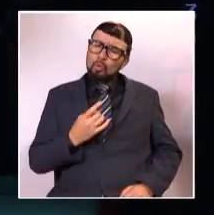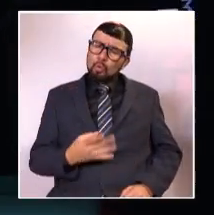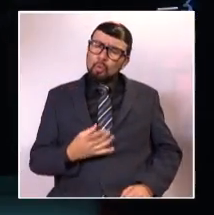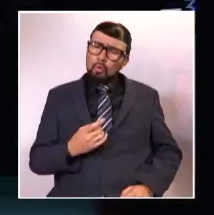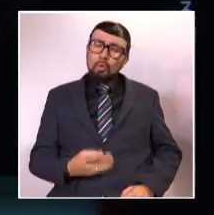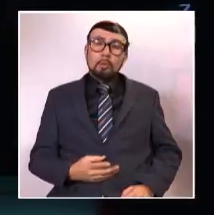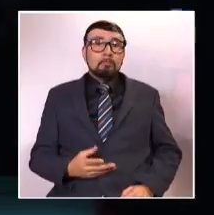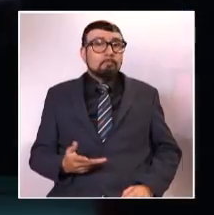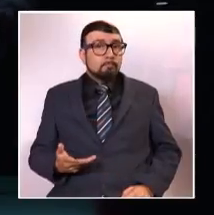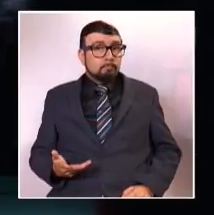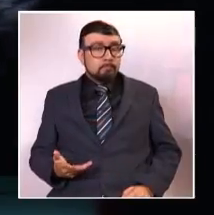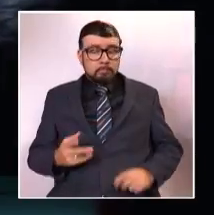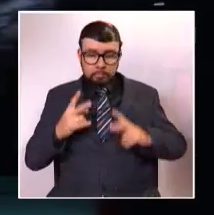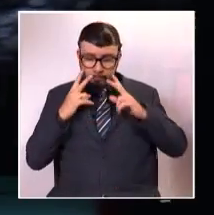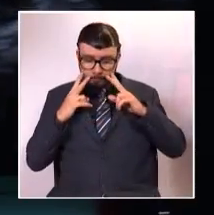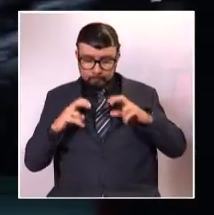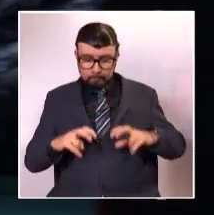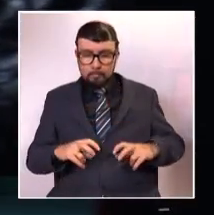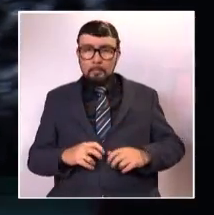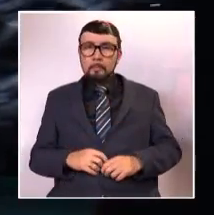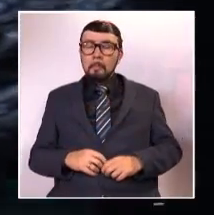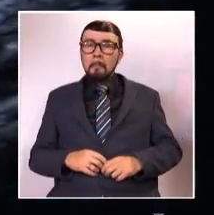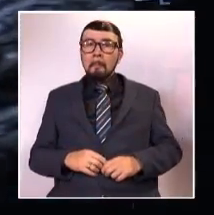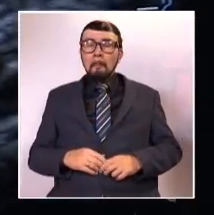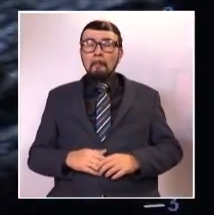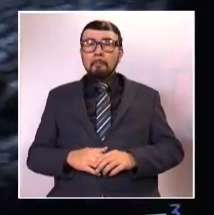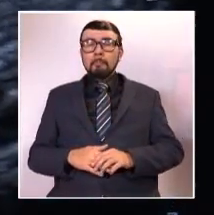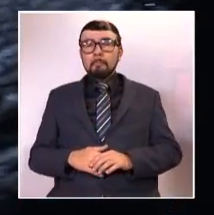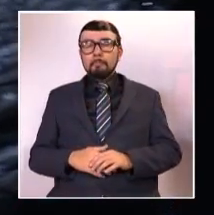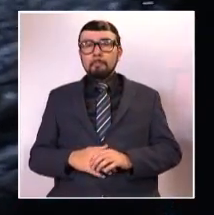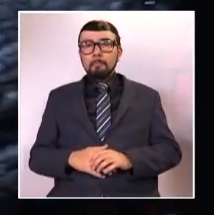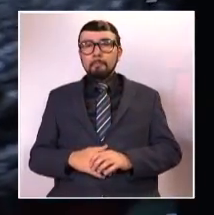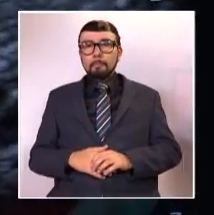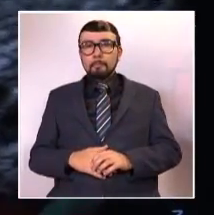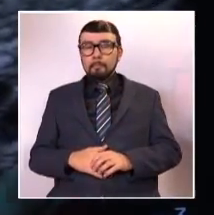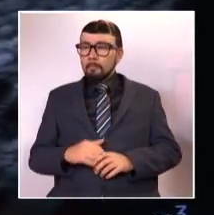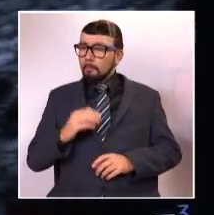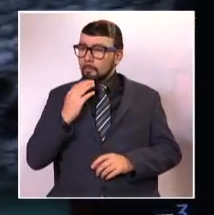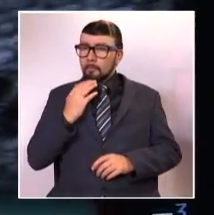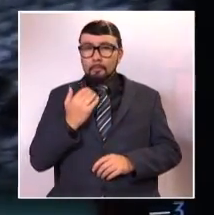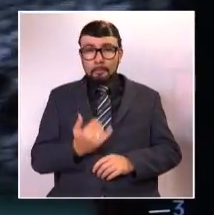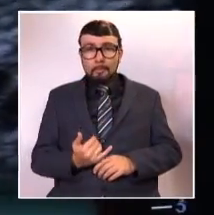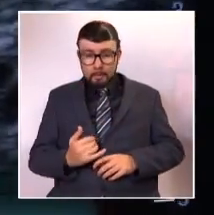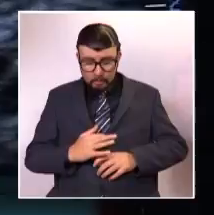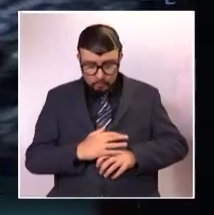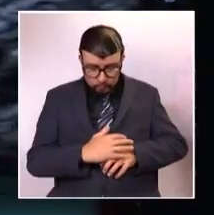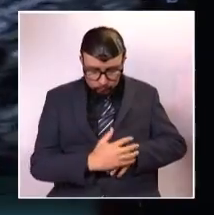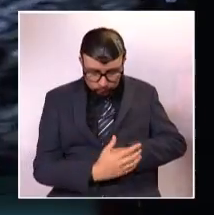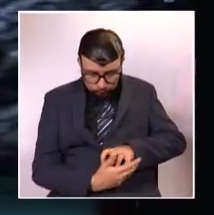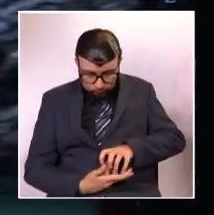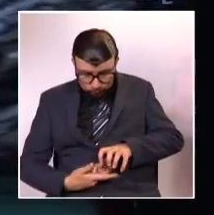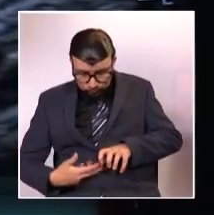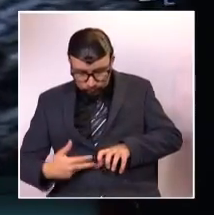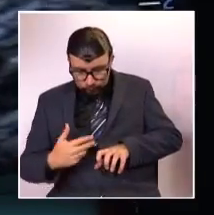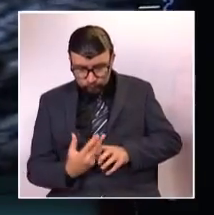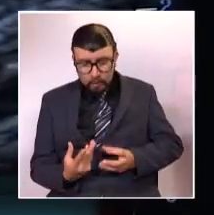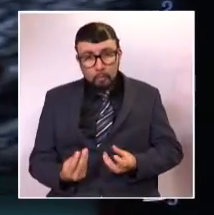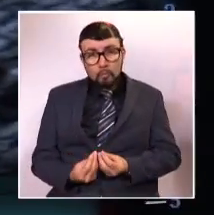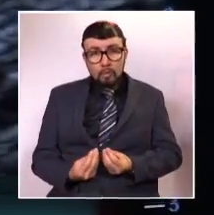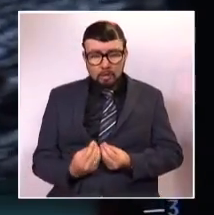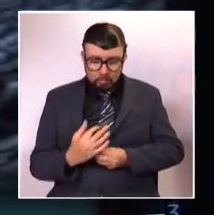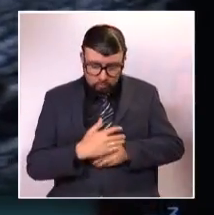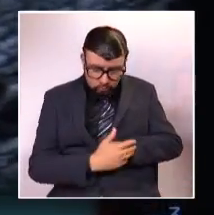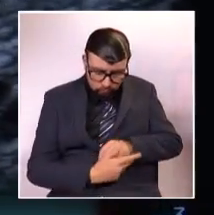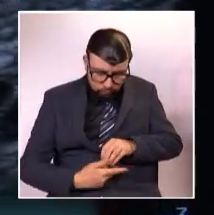¿Sí? Miramos bien la parte de las túnicas que envuelven al testículo, que no haya acúmulo tampoco